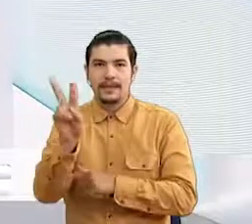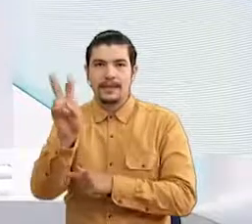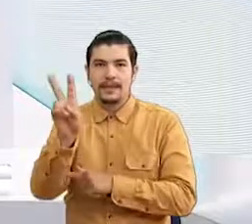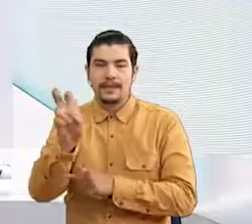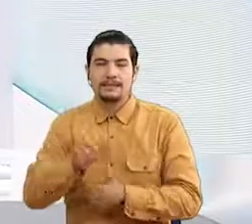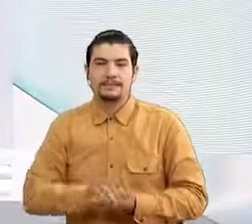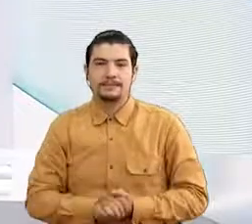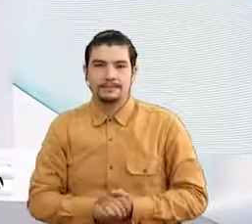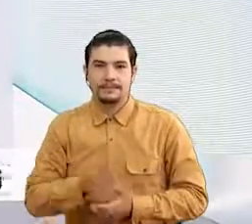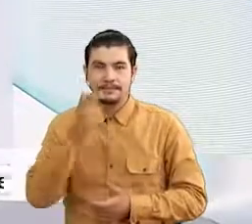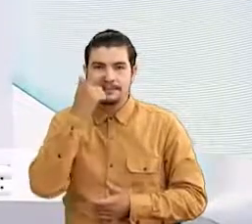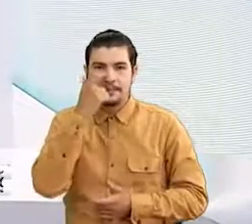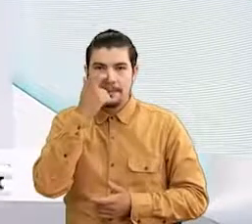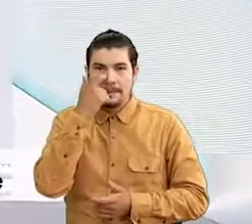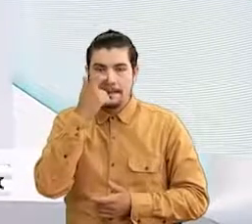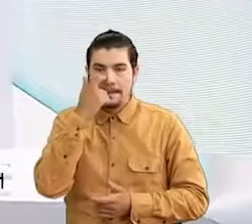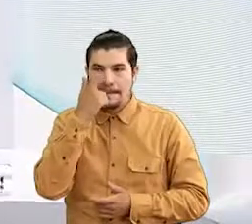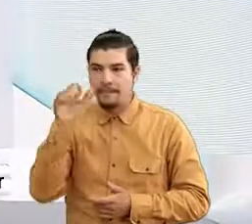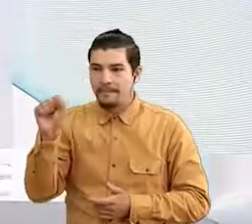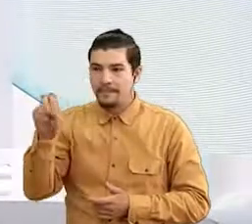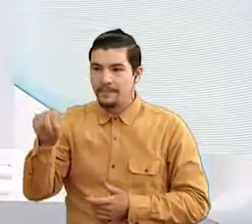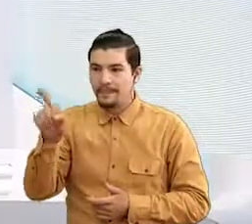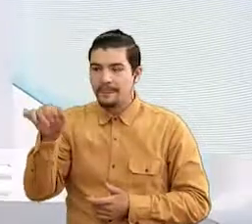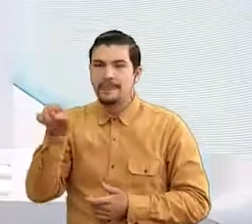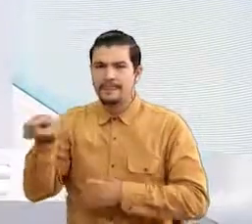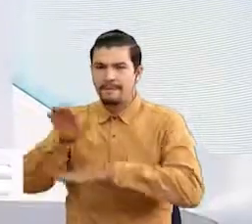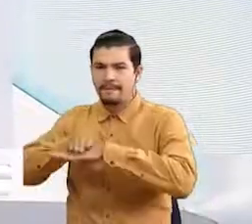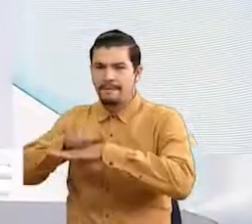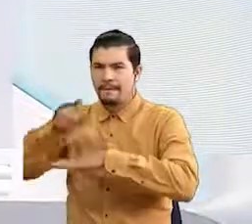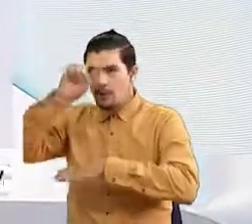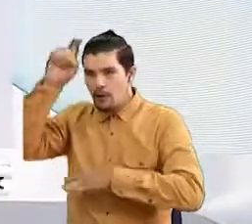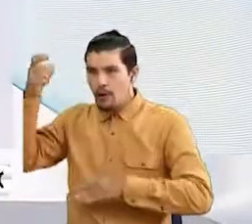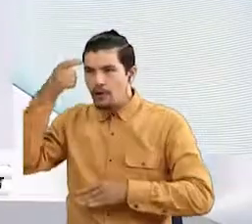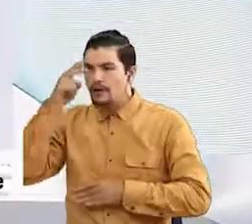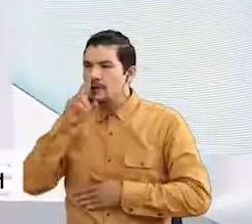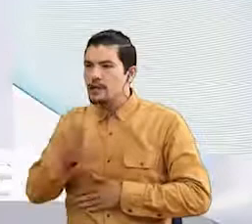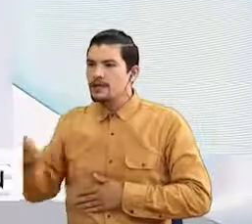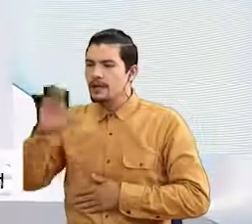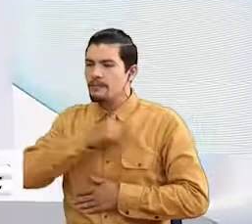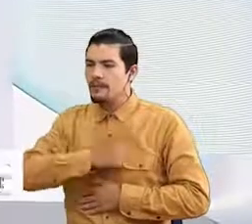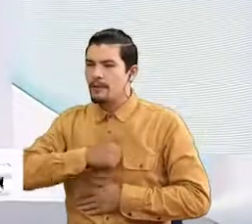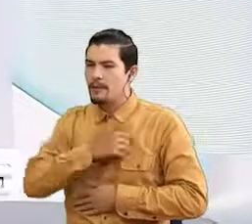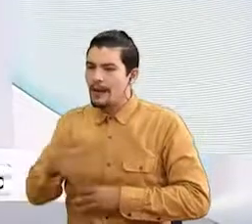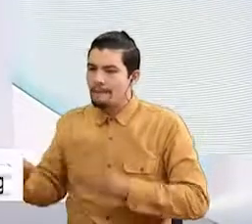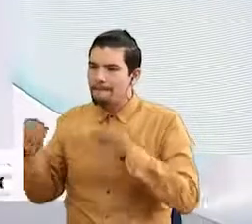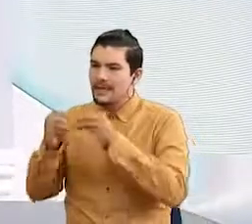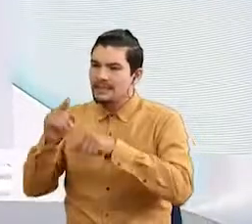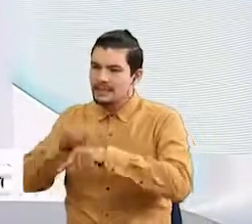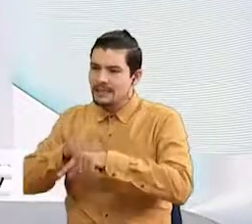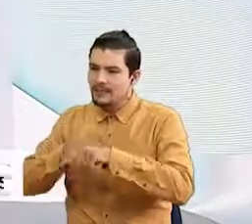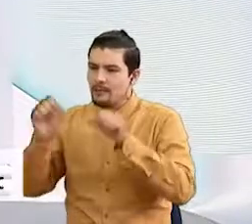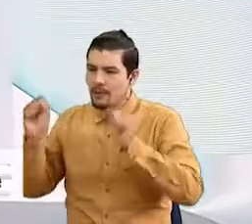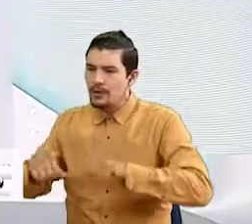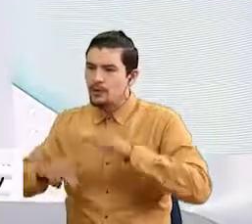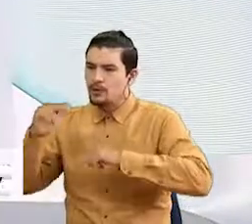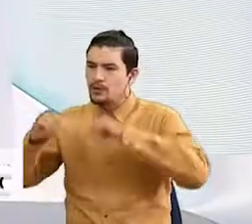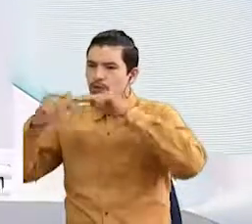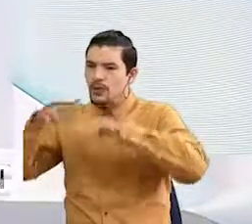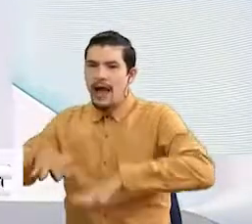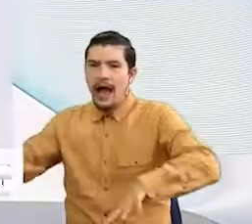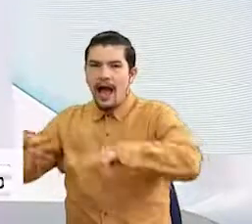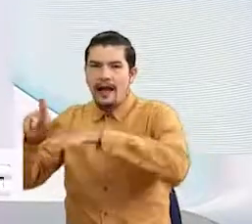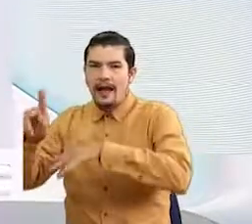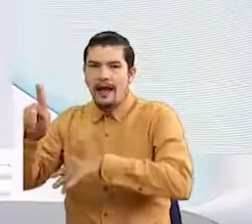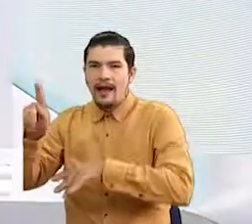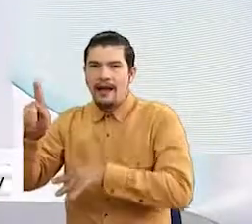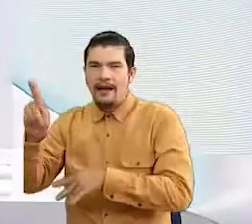Por otra parte, la ANDI hizo un llamado al Gobierno Nacional para ampliar la concesión de las zonas francas. Heider Logato, muy buenas tardes. ¿Y